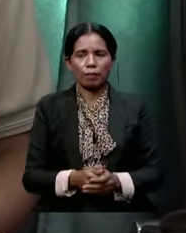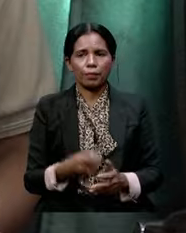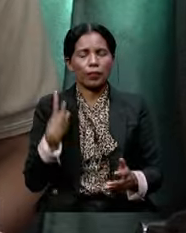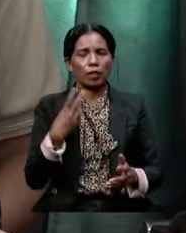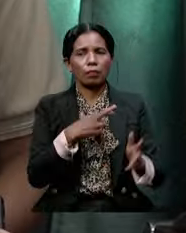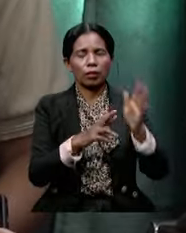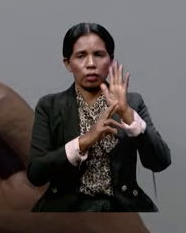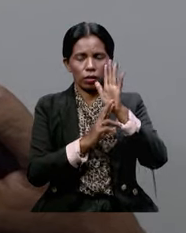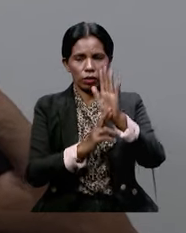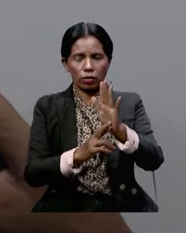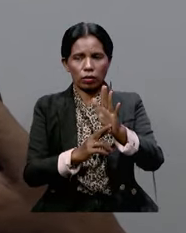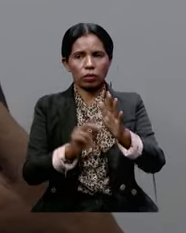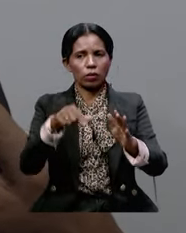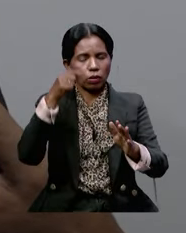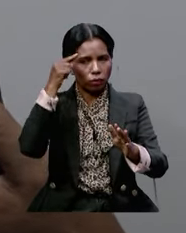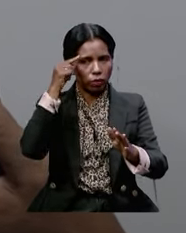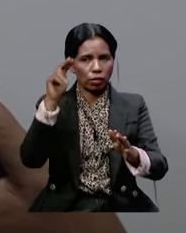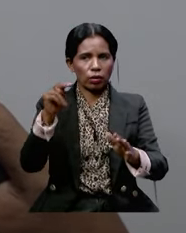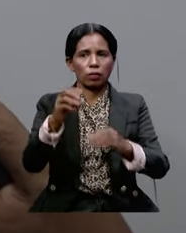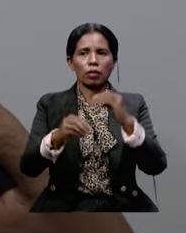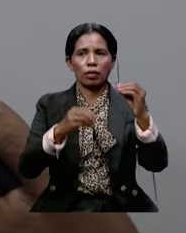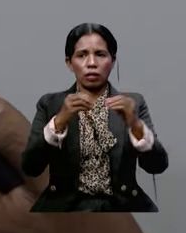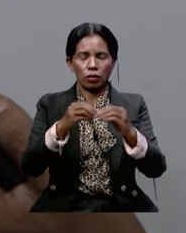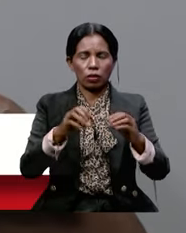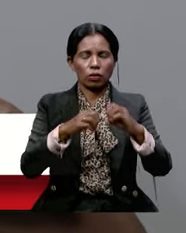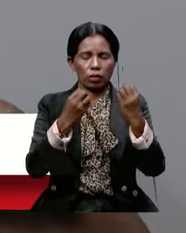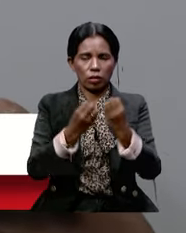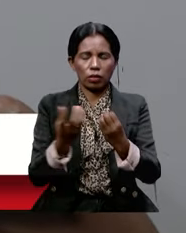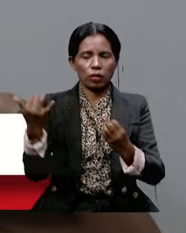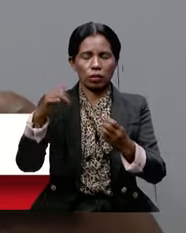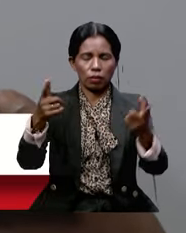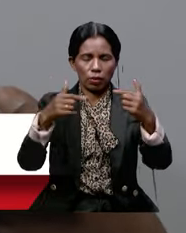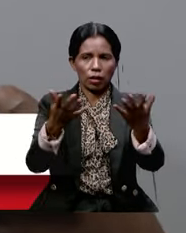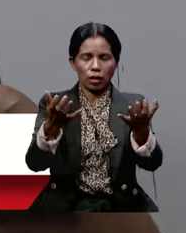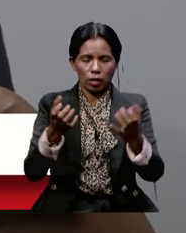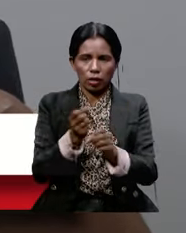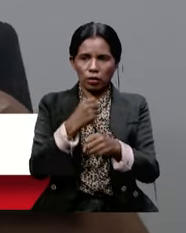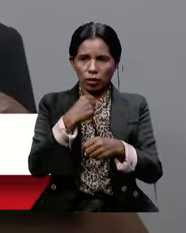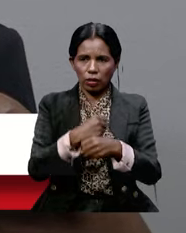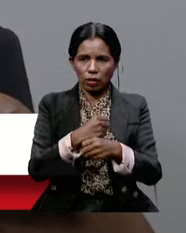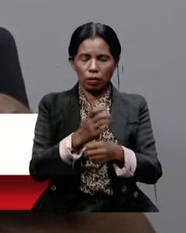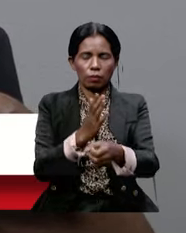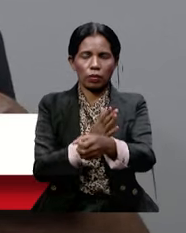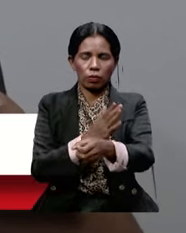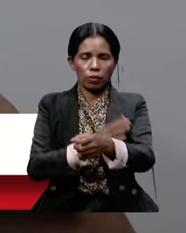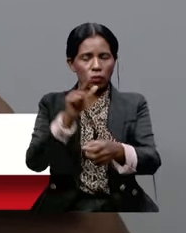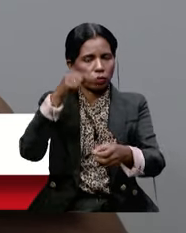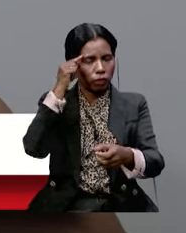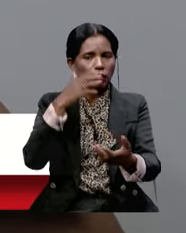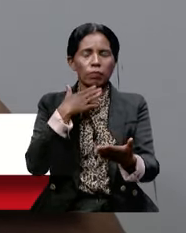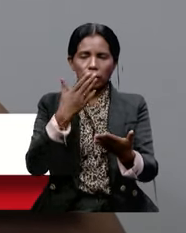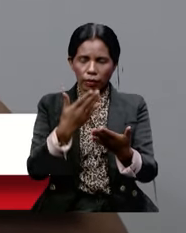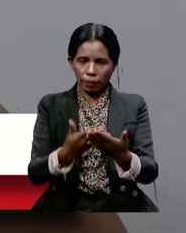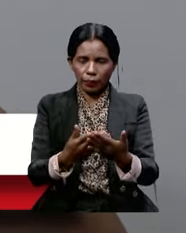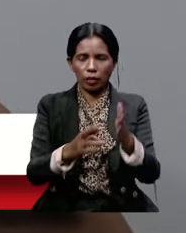de área de gobernación, ni catac organización si no vemos mayor iniciativa si la talo promueve boa gobernación,